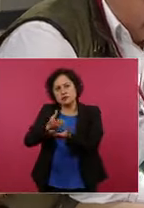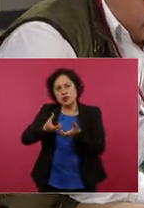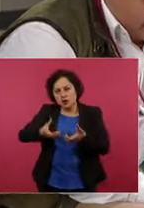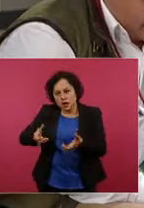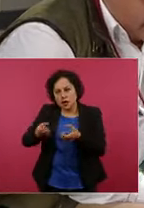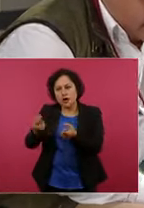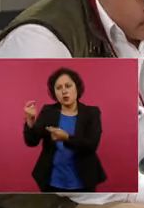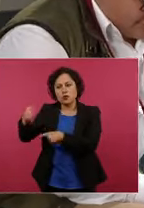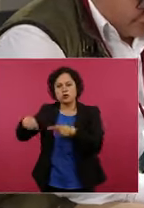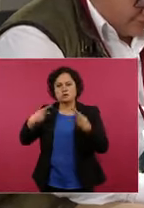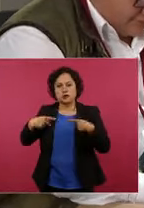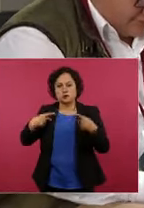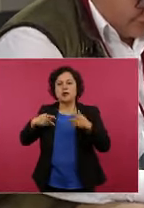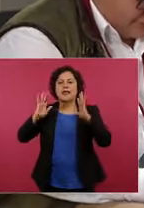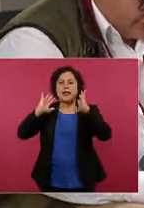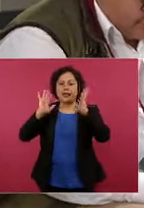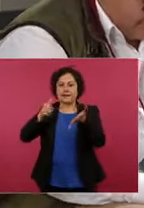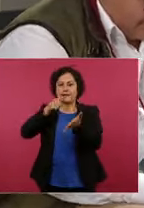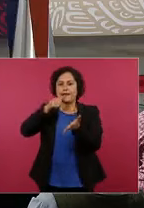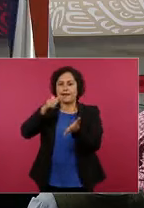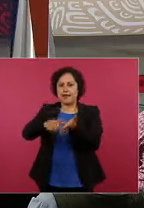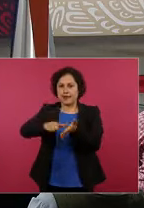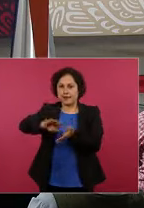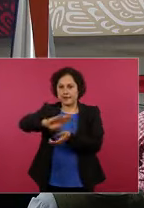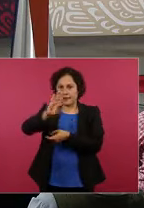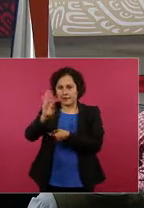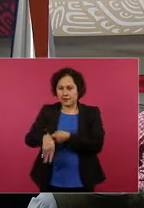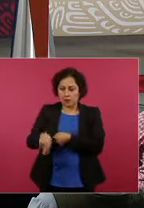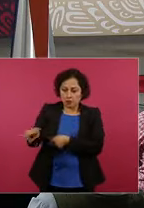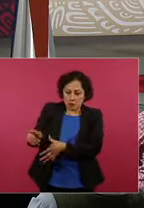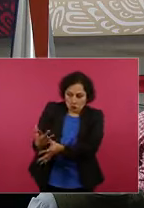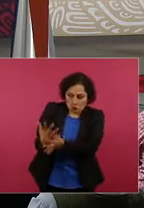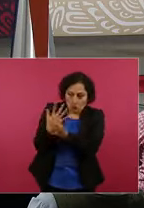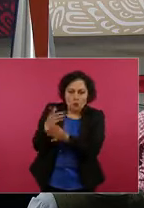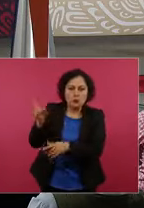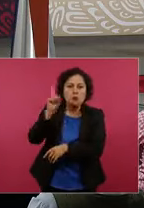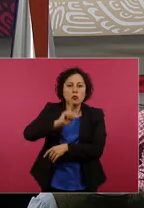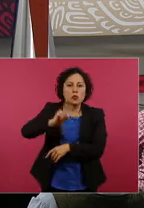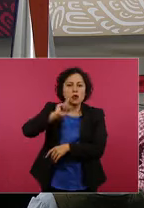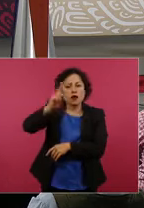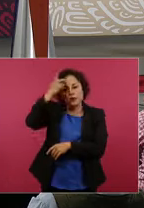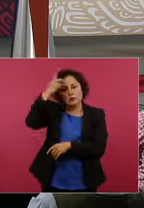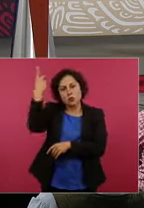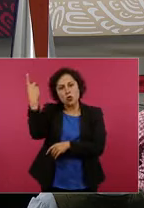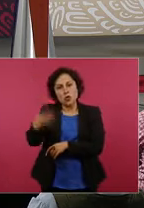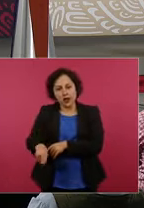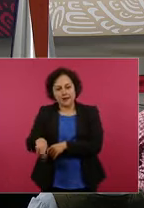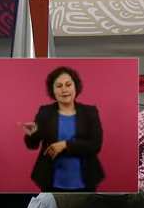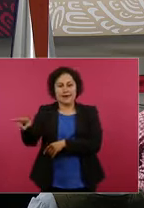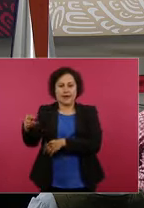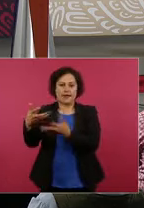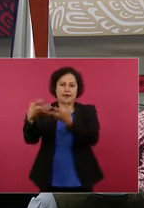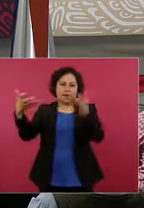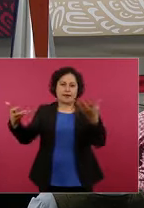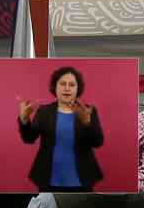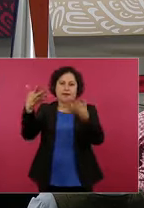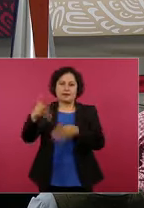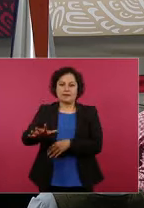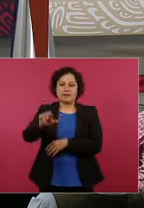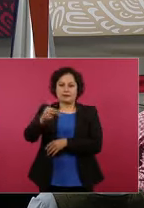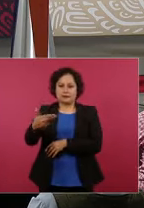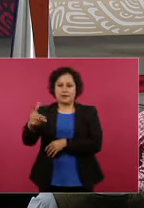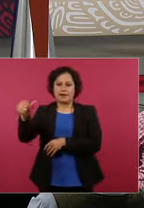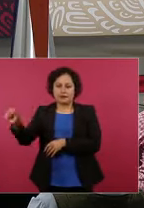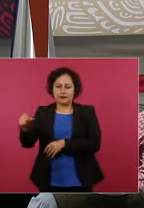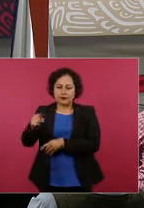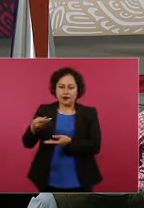de defunción de la que se ostenta como dueña de las 10 hectáreas, pero finalmente la persona